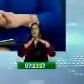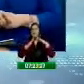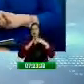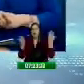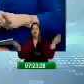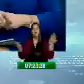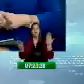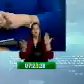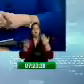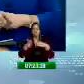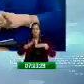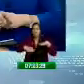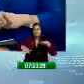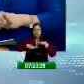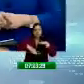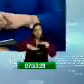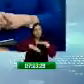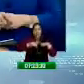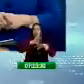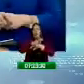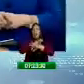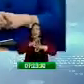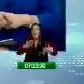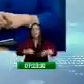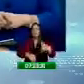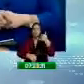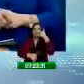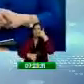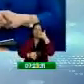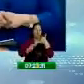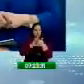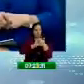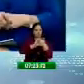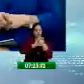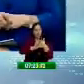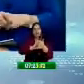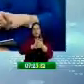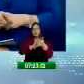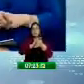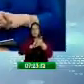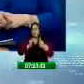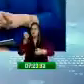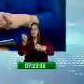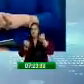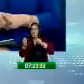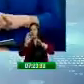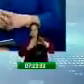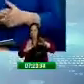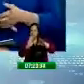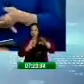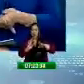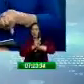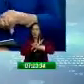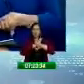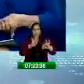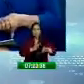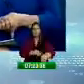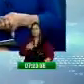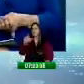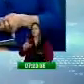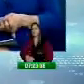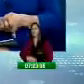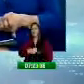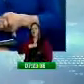superficies cada 2 horas con sustancias en base de alcohol. Si alguna persona está con sintomatología